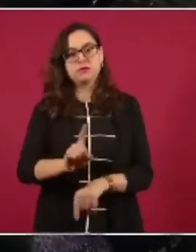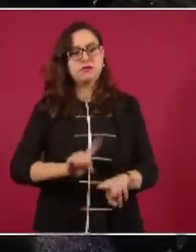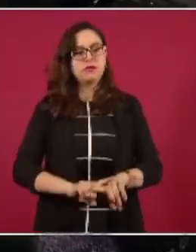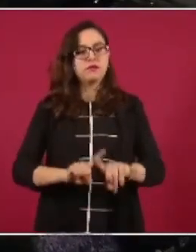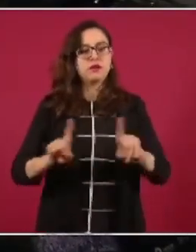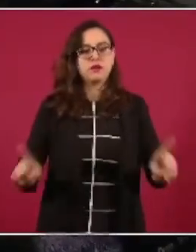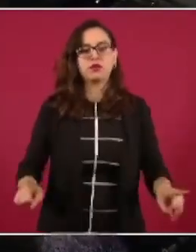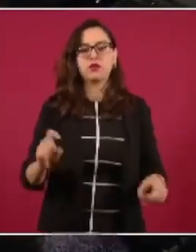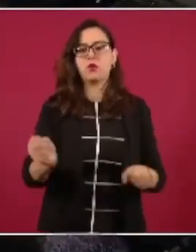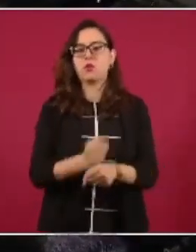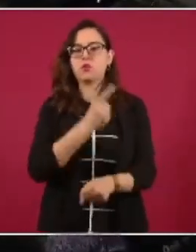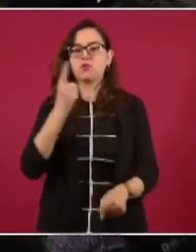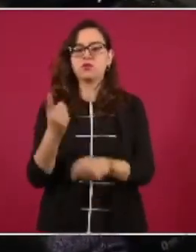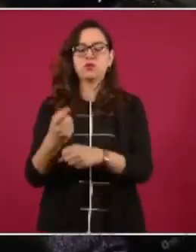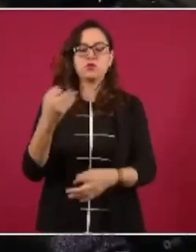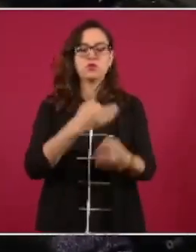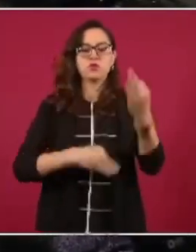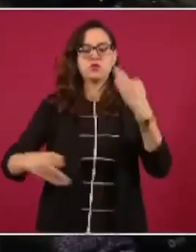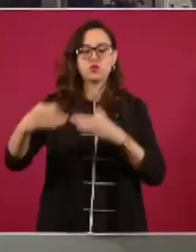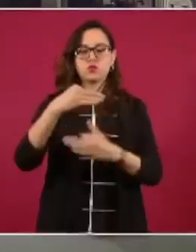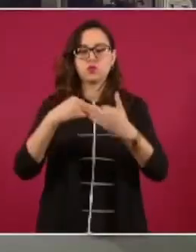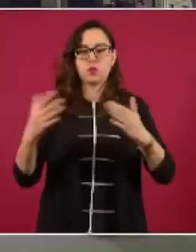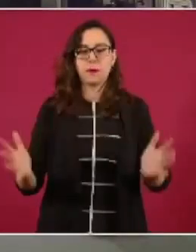Para dar oportunidad a todos.